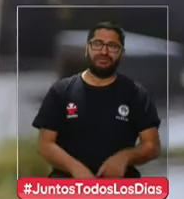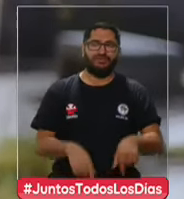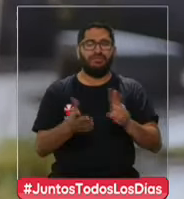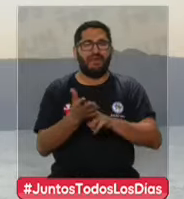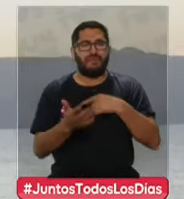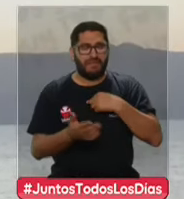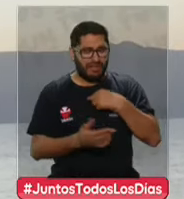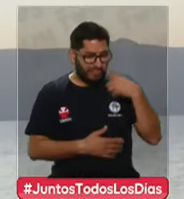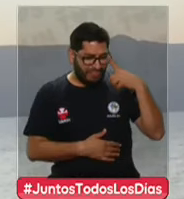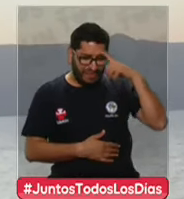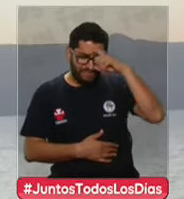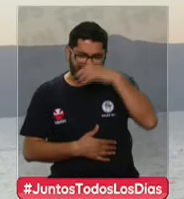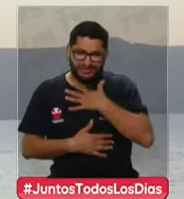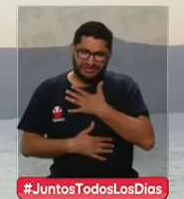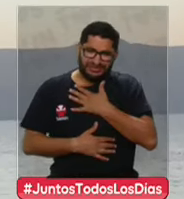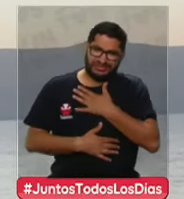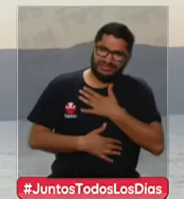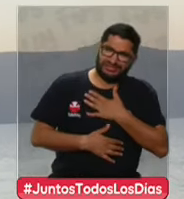mí.